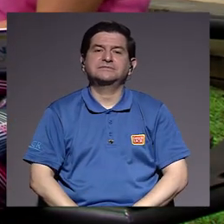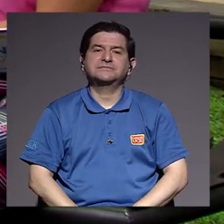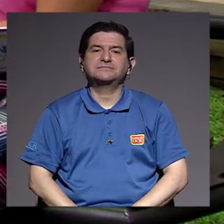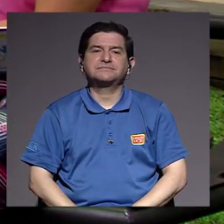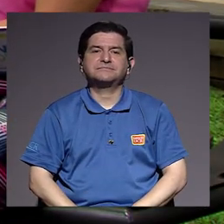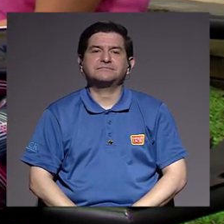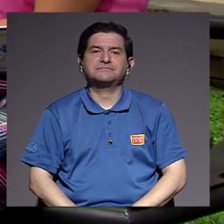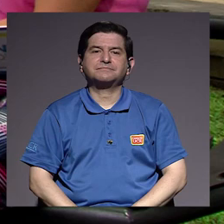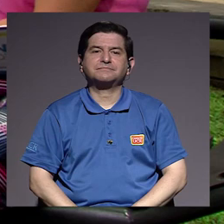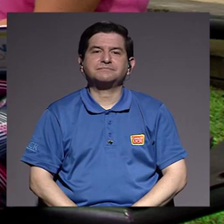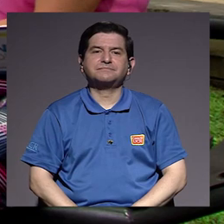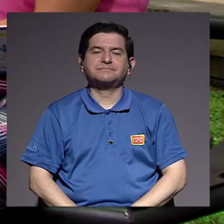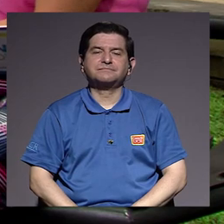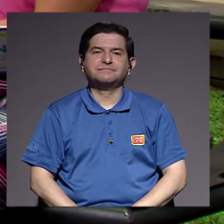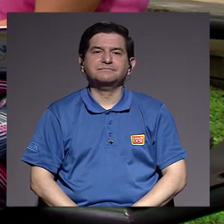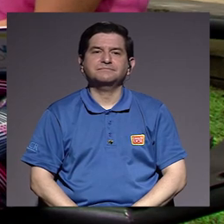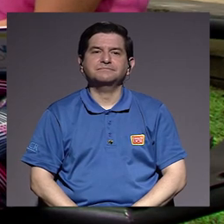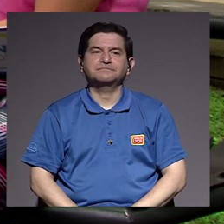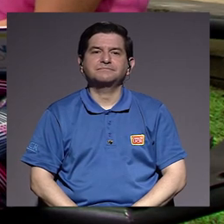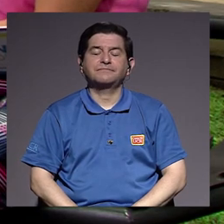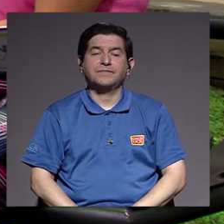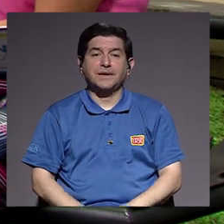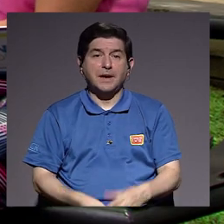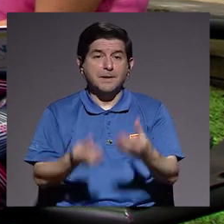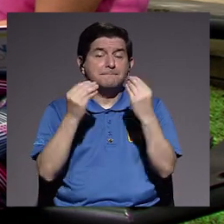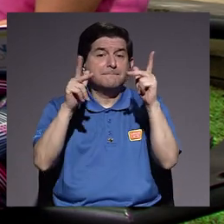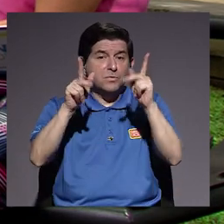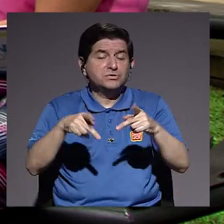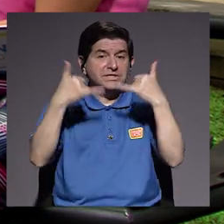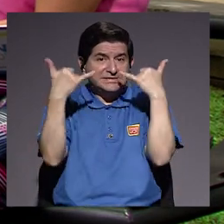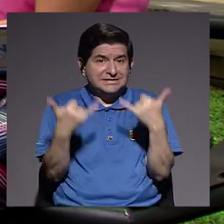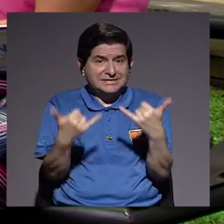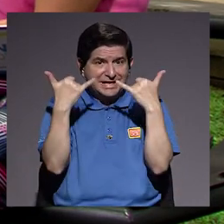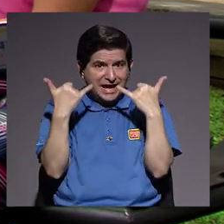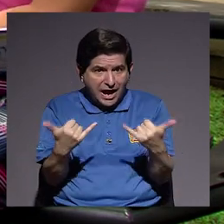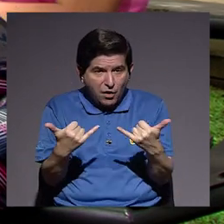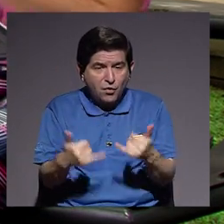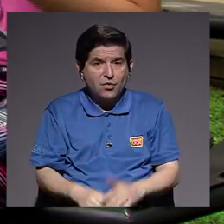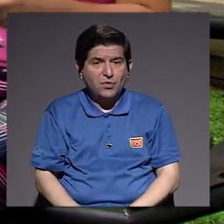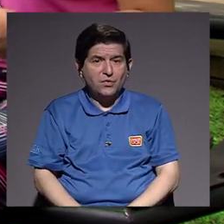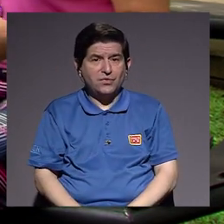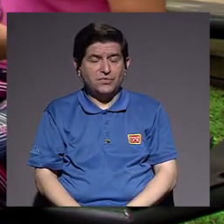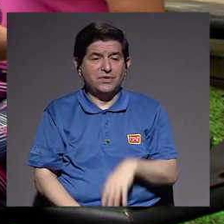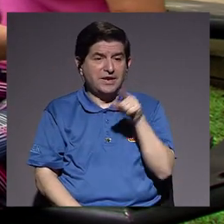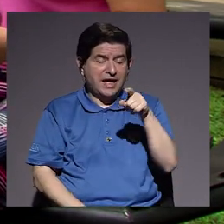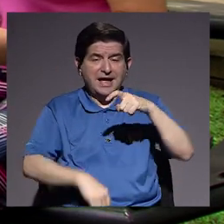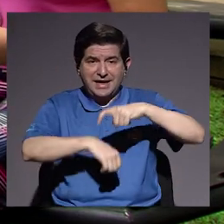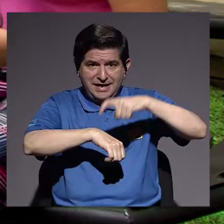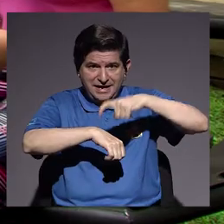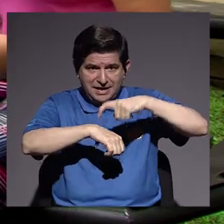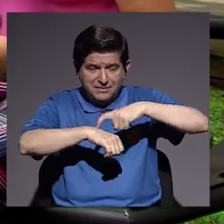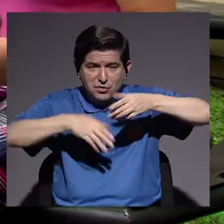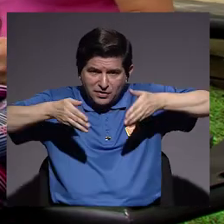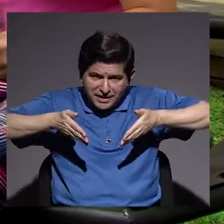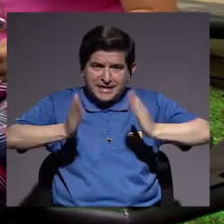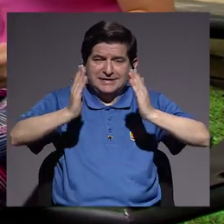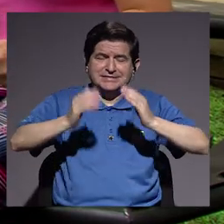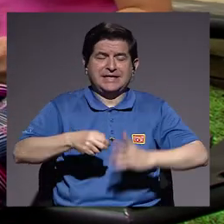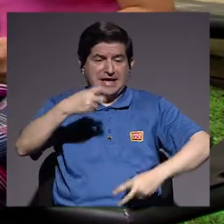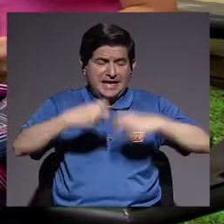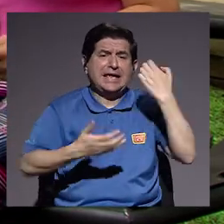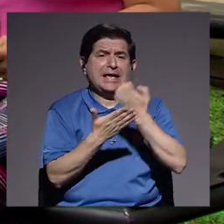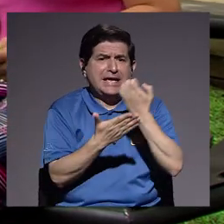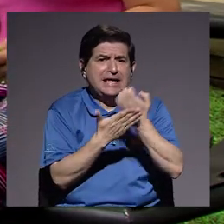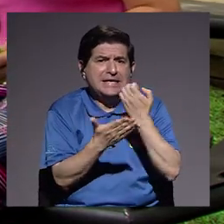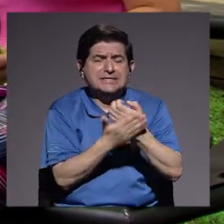básicamente nacemos en esta época, que es una época de crisis económica, y parece ser que la sociedad como tal, la sociedad capitalista,